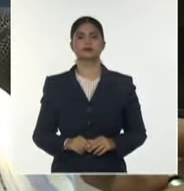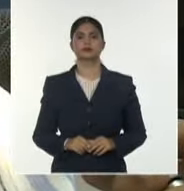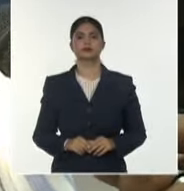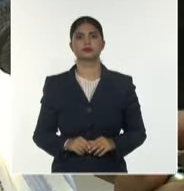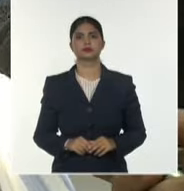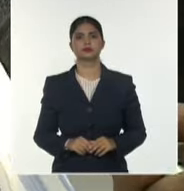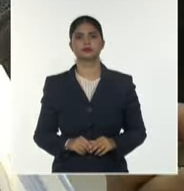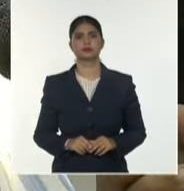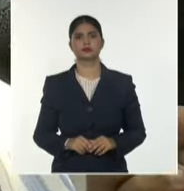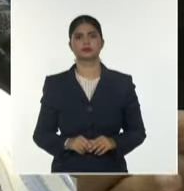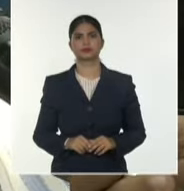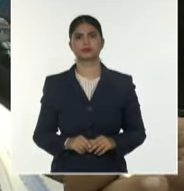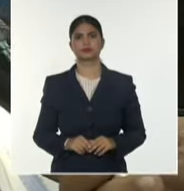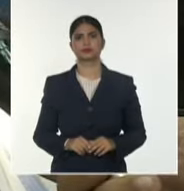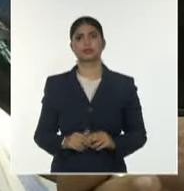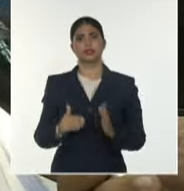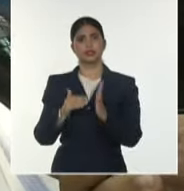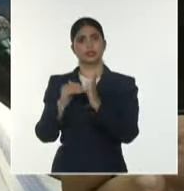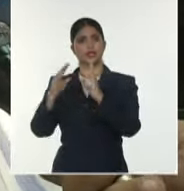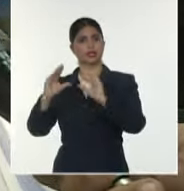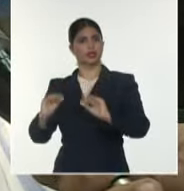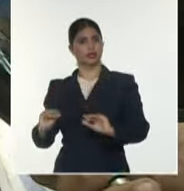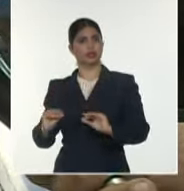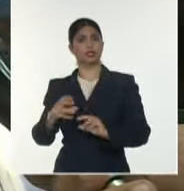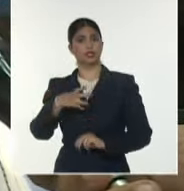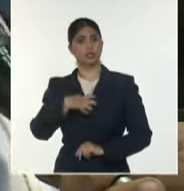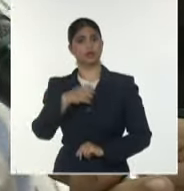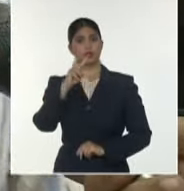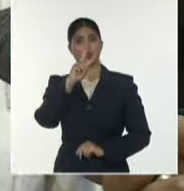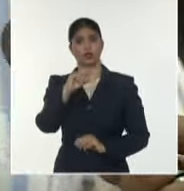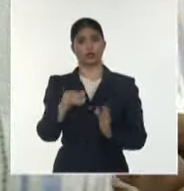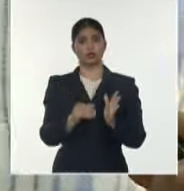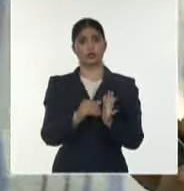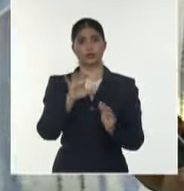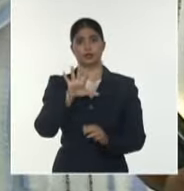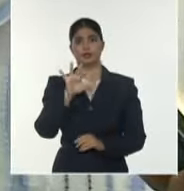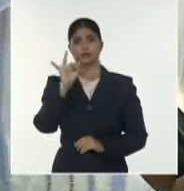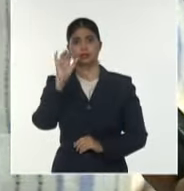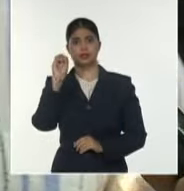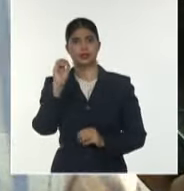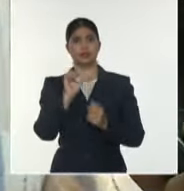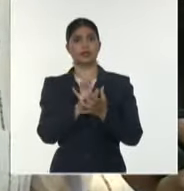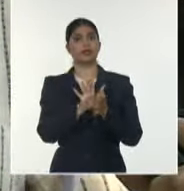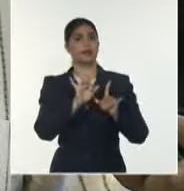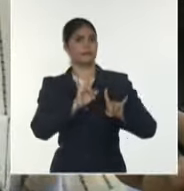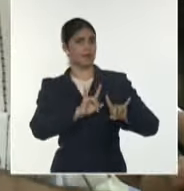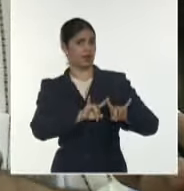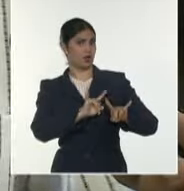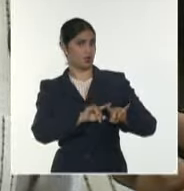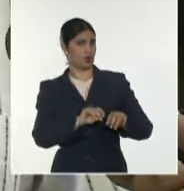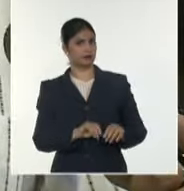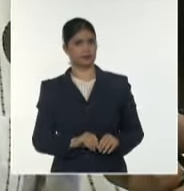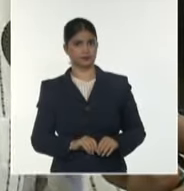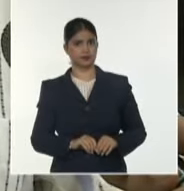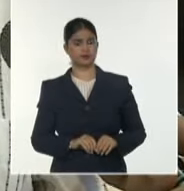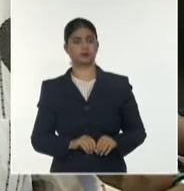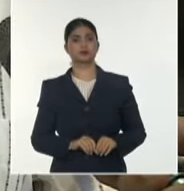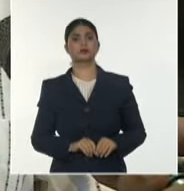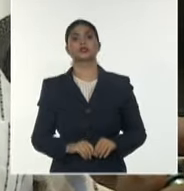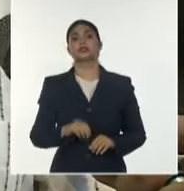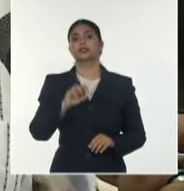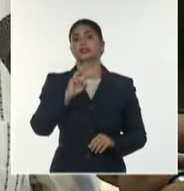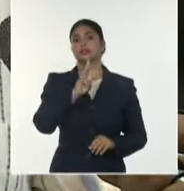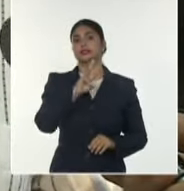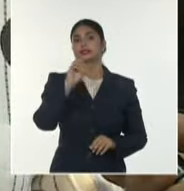demanda en el mediodía. Para la máxima demanda tenemos previsto una disponibilidad de 2.570 megawatts con 2.900 megawatts de máxima demanda. Eso a 300